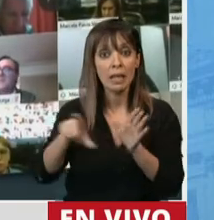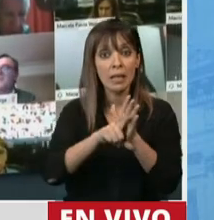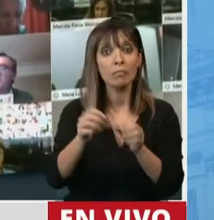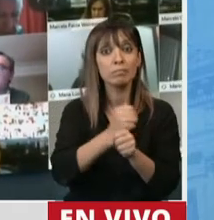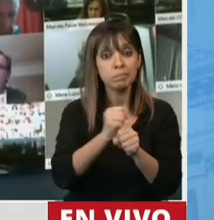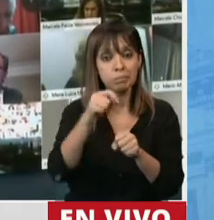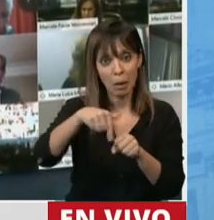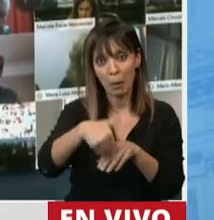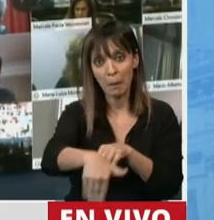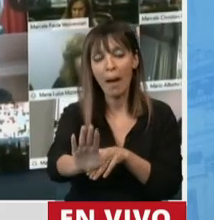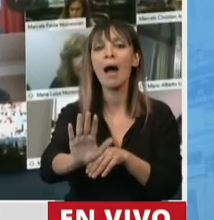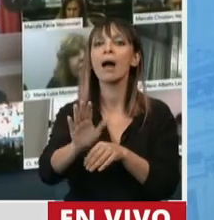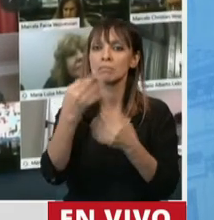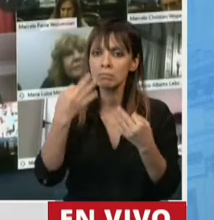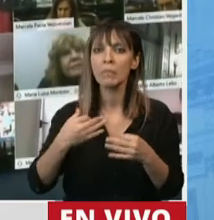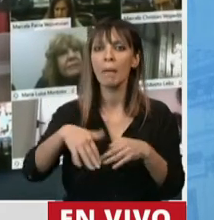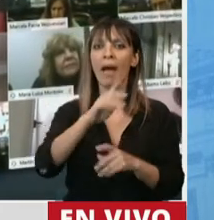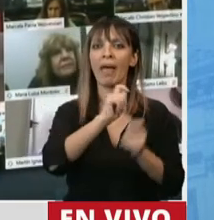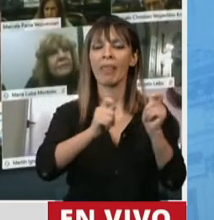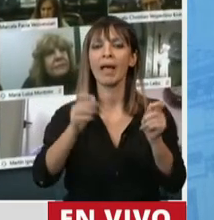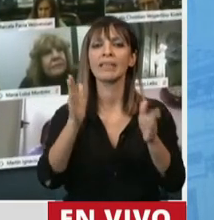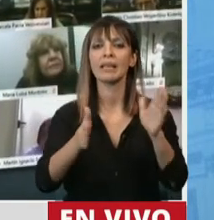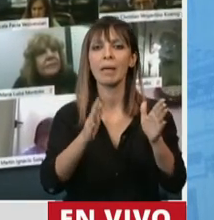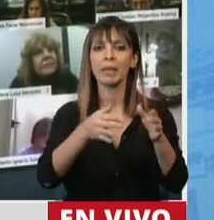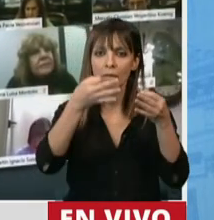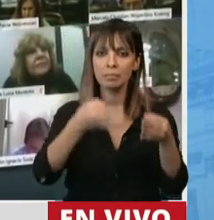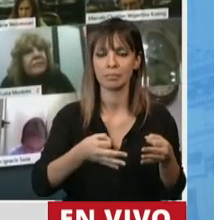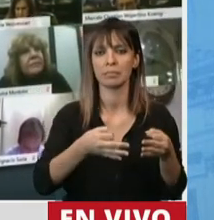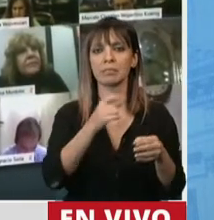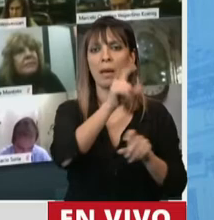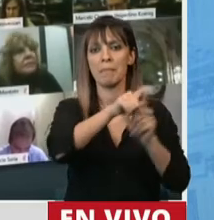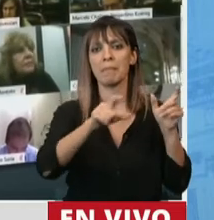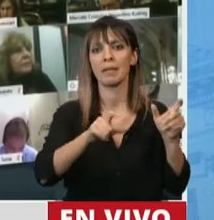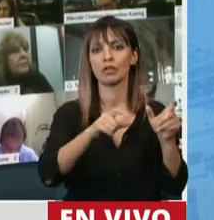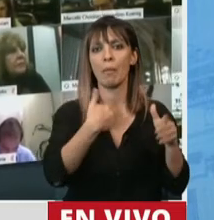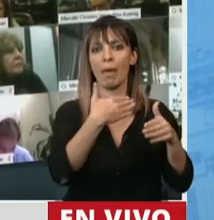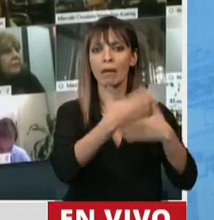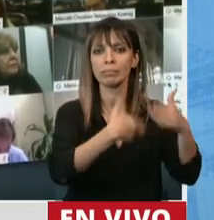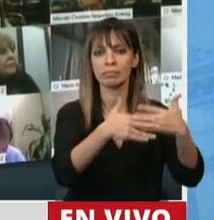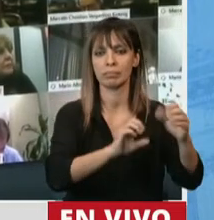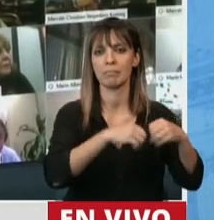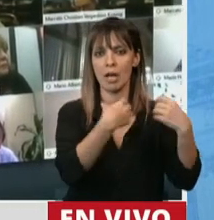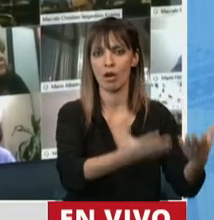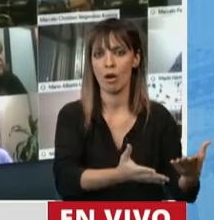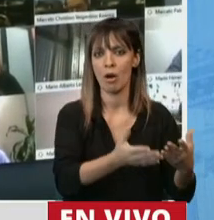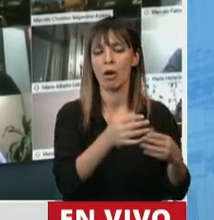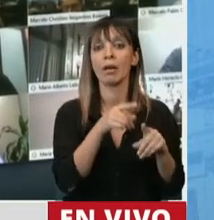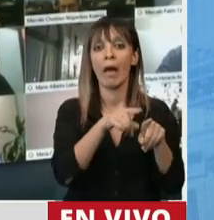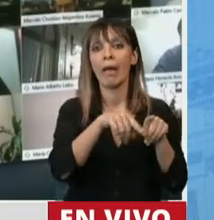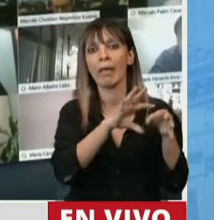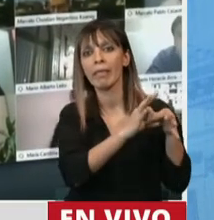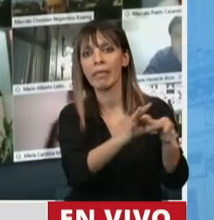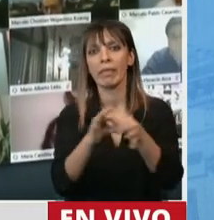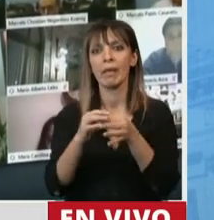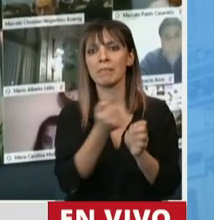que se va a aprobar hoy, va a permitir el tratamiento con plasma de personas recuperadas de COVID-19 para que esté a disposición